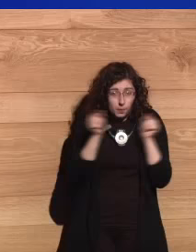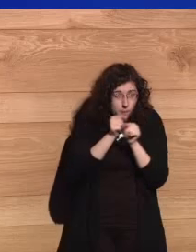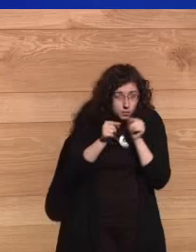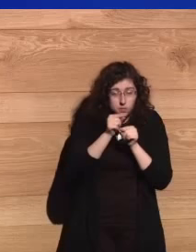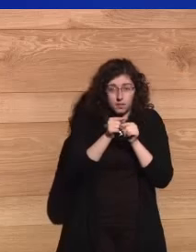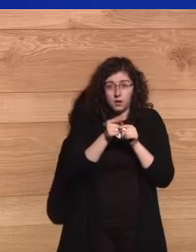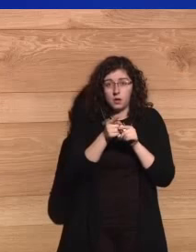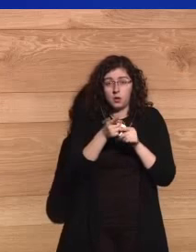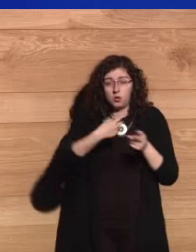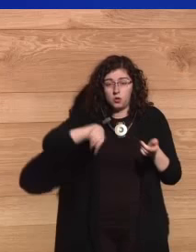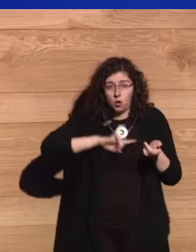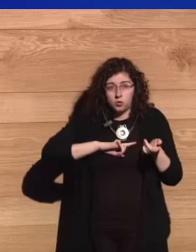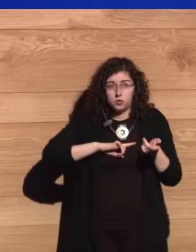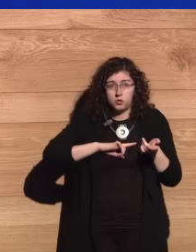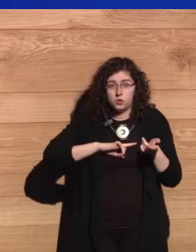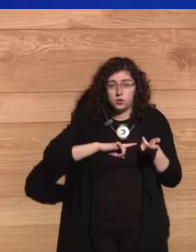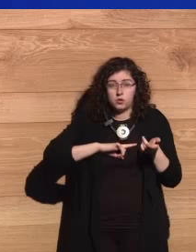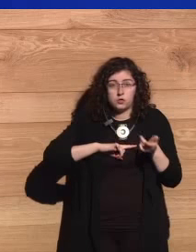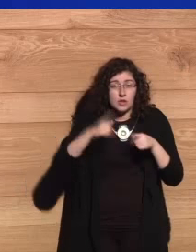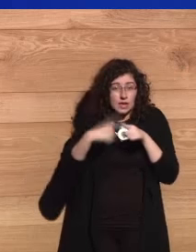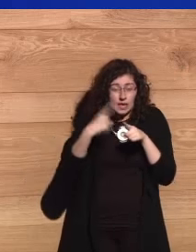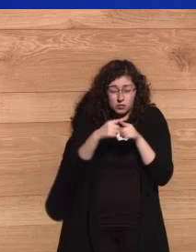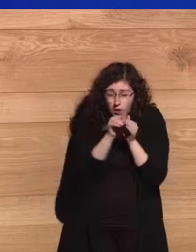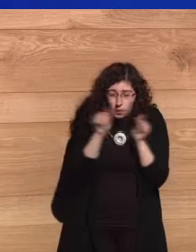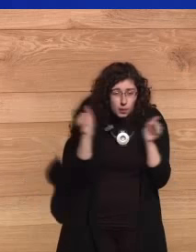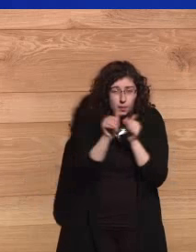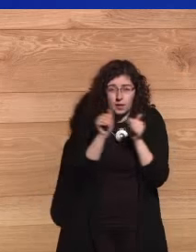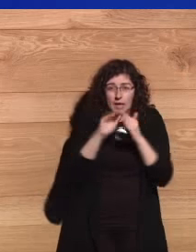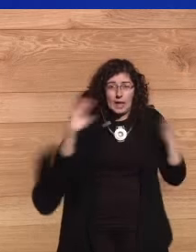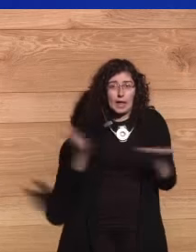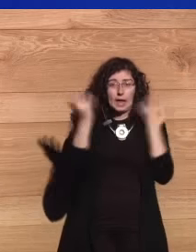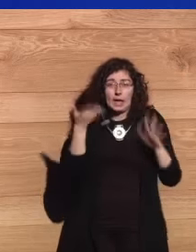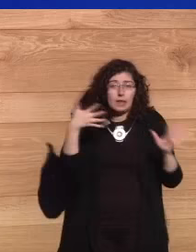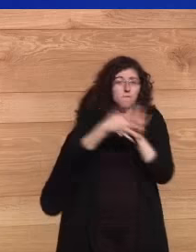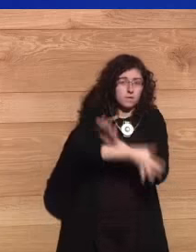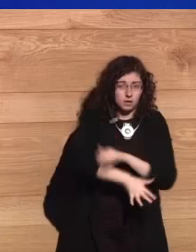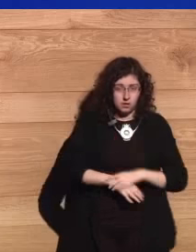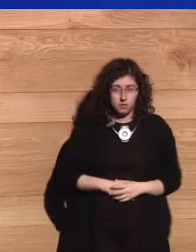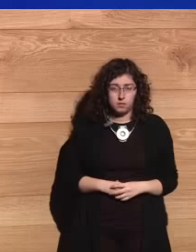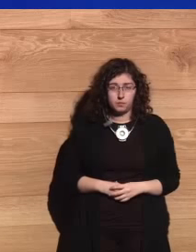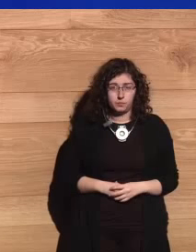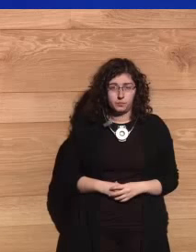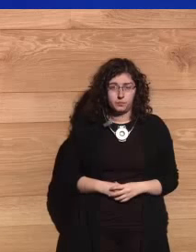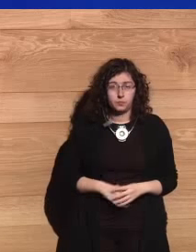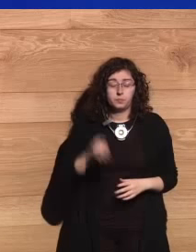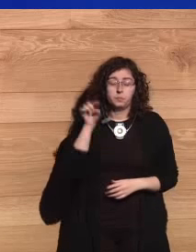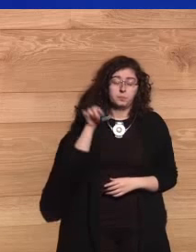nosotros estamos ante lo infinitamente pequeño, la ligereza infinita, y